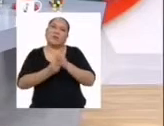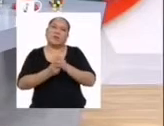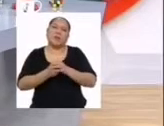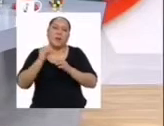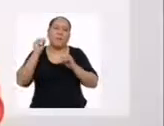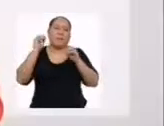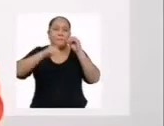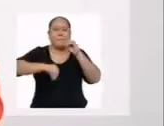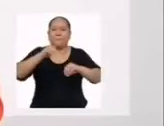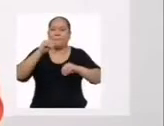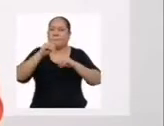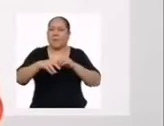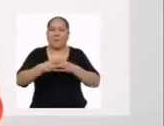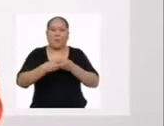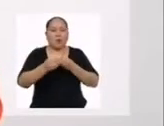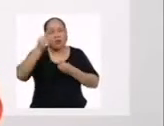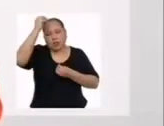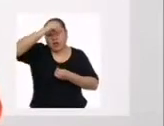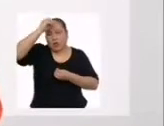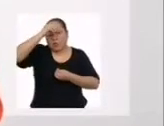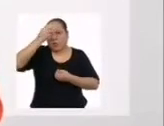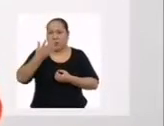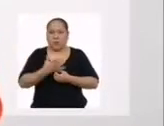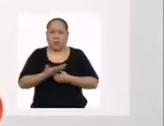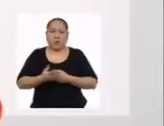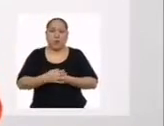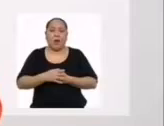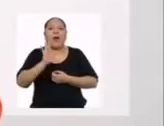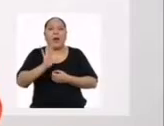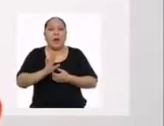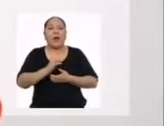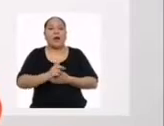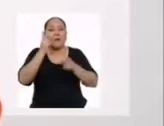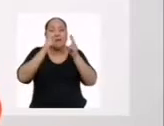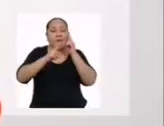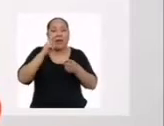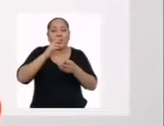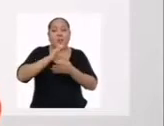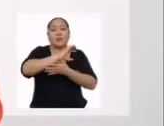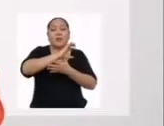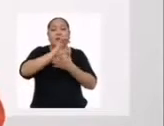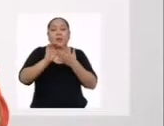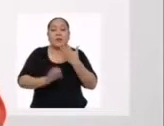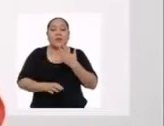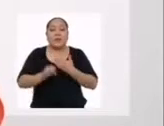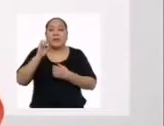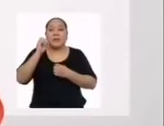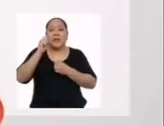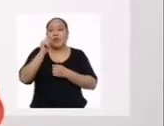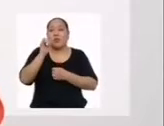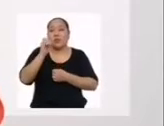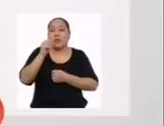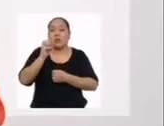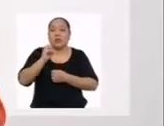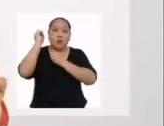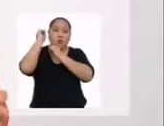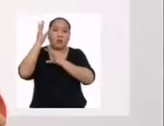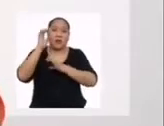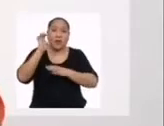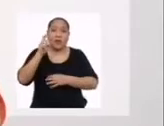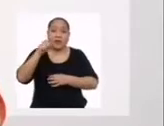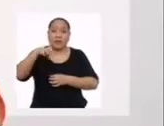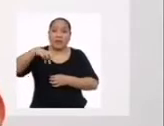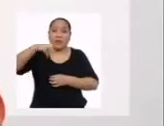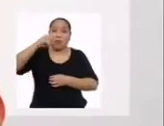opinión propia. Pienso que podría ser útil que revisemos las características de un texto expositivo. ¿Qué te parece? Luego